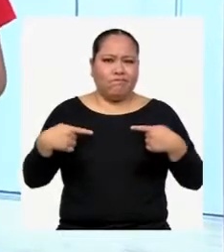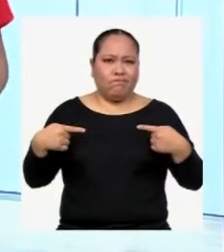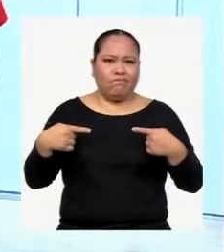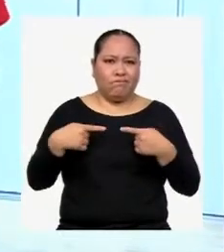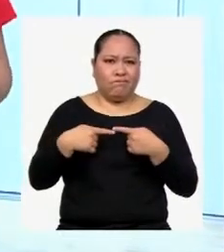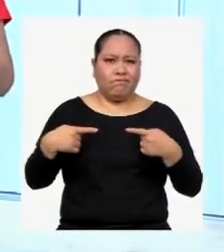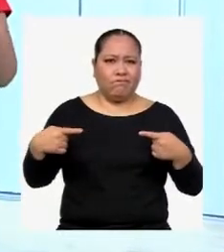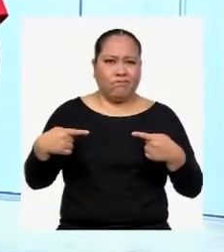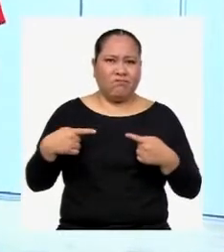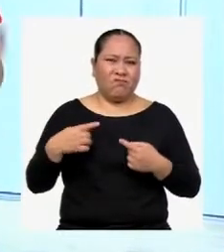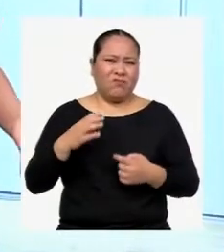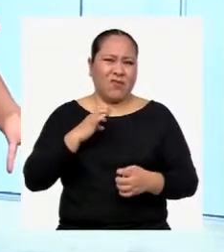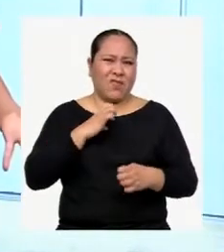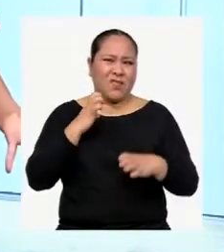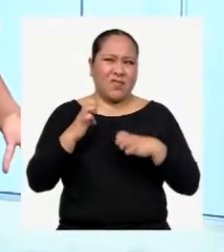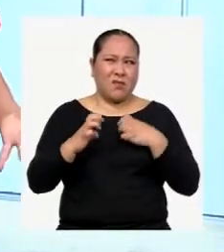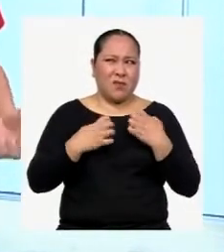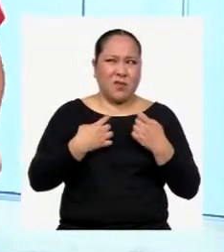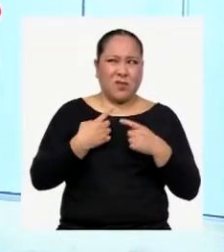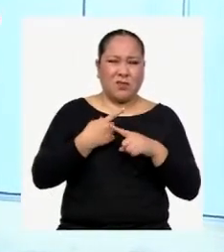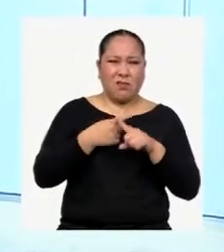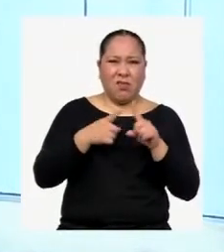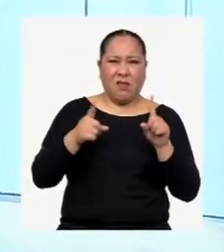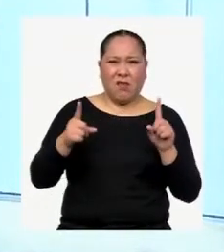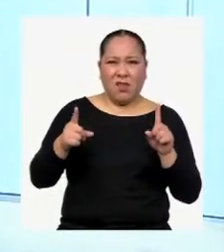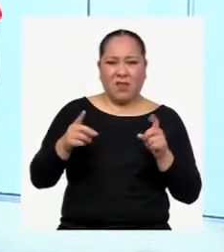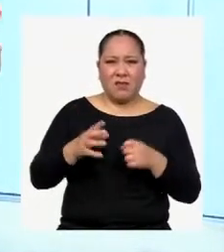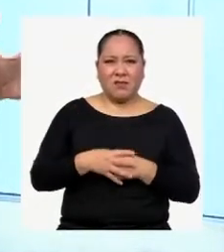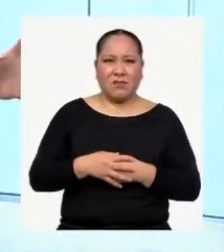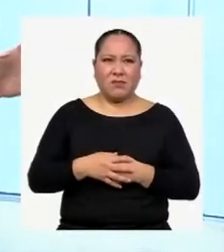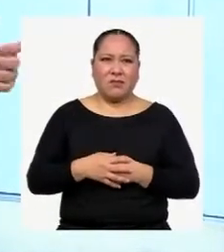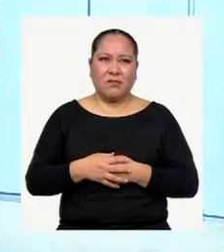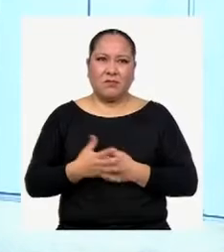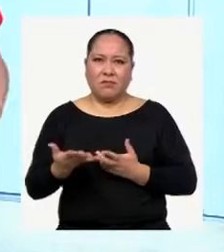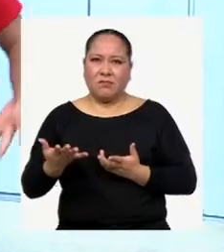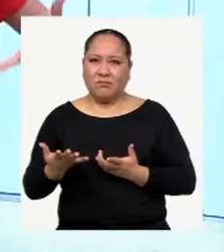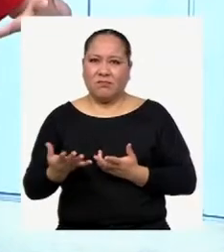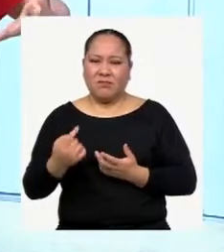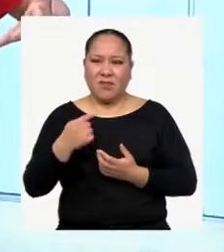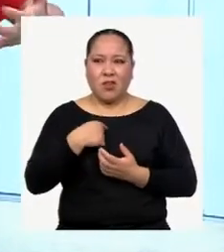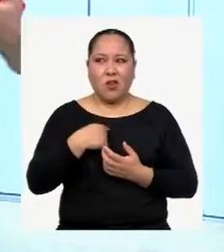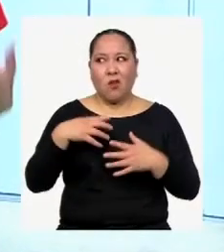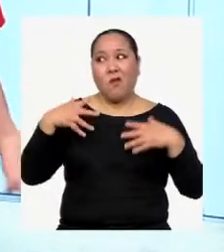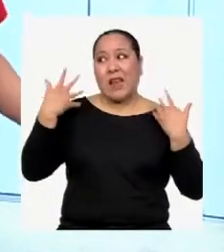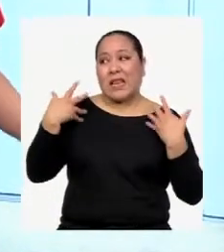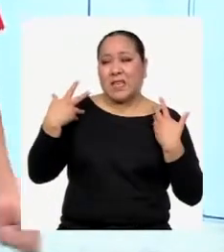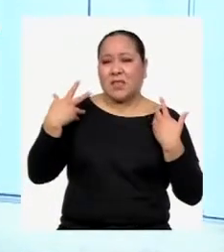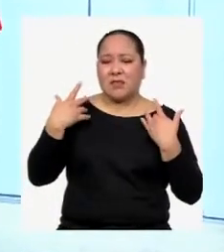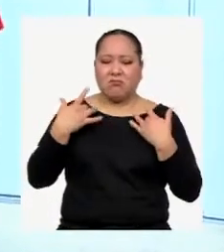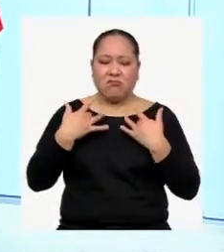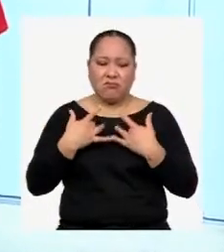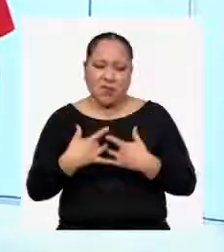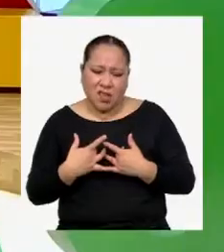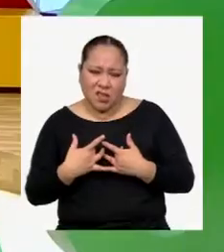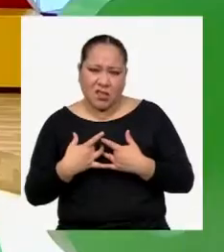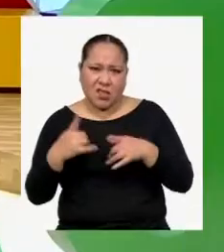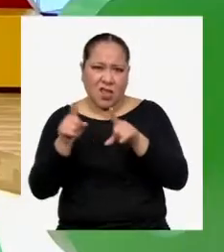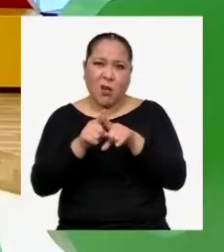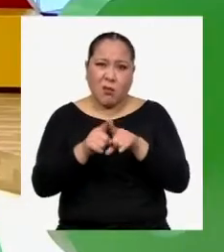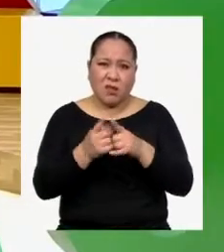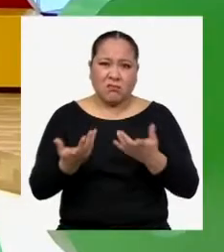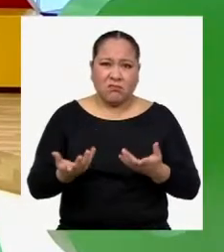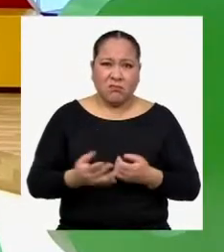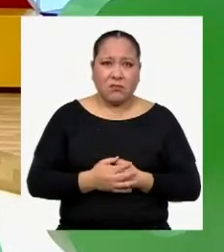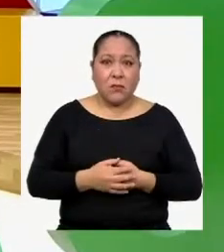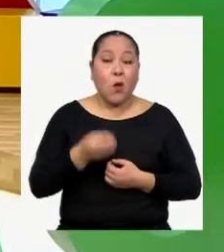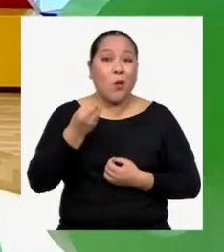sea, tengo emociones contradictorias. En sencillo, como dicen, estoy contento y triste a la vez. ¿Por